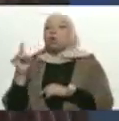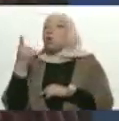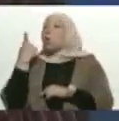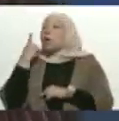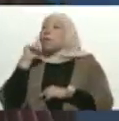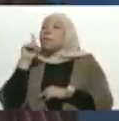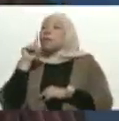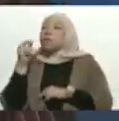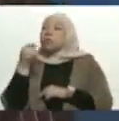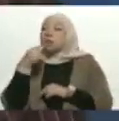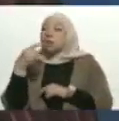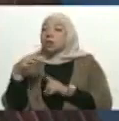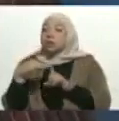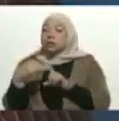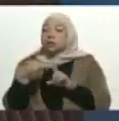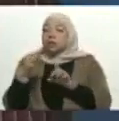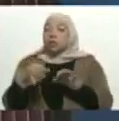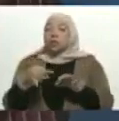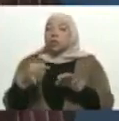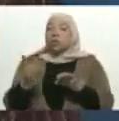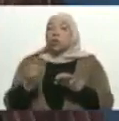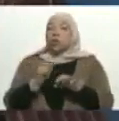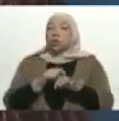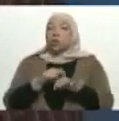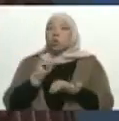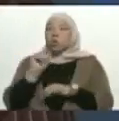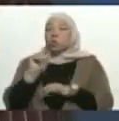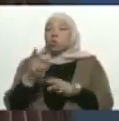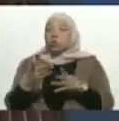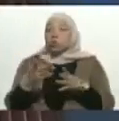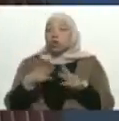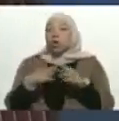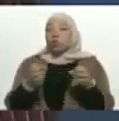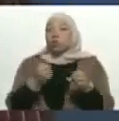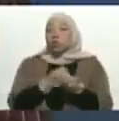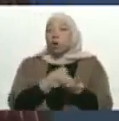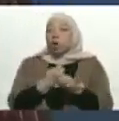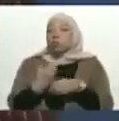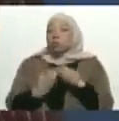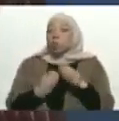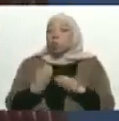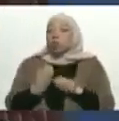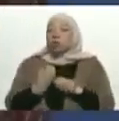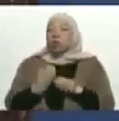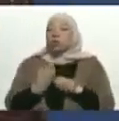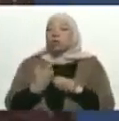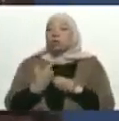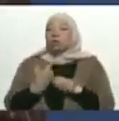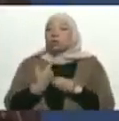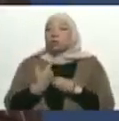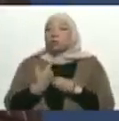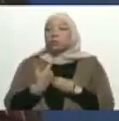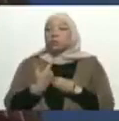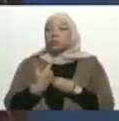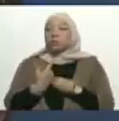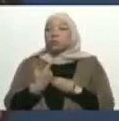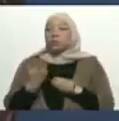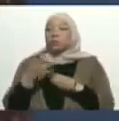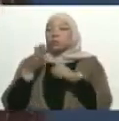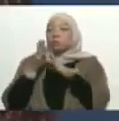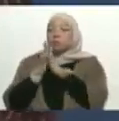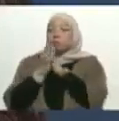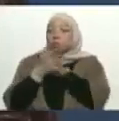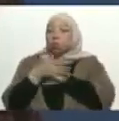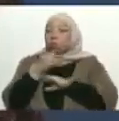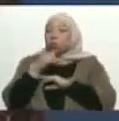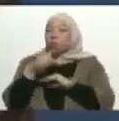mentira se vuelve una realidad en unos pocos segundos, en unos minutos se vuelve una realidad, donde son capaces de acabarle, y yo